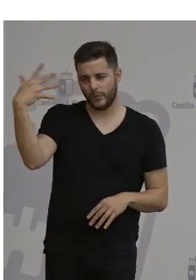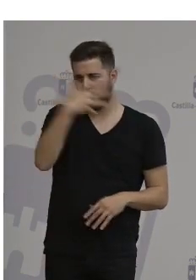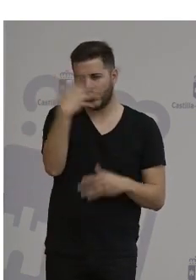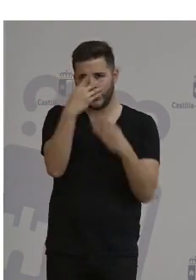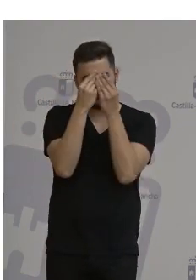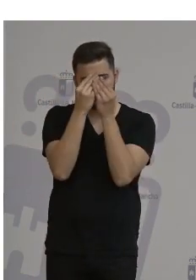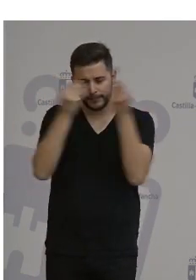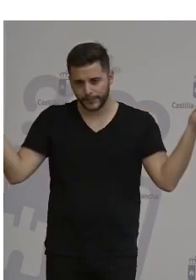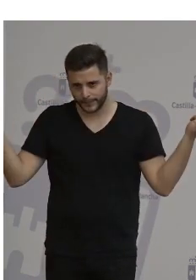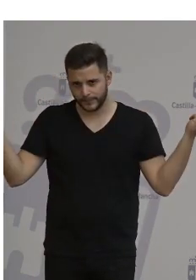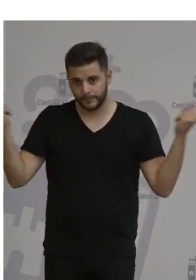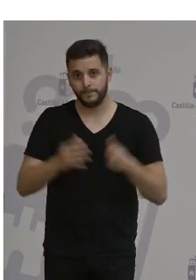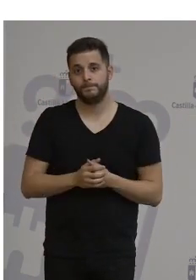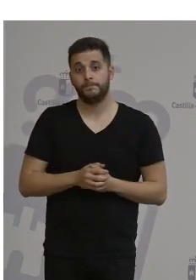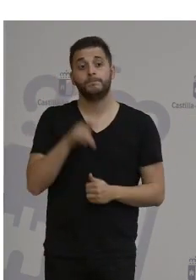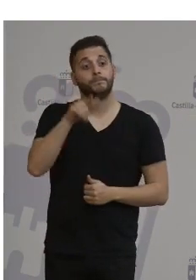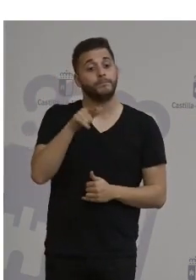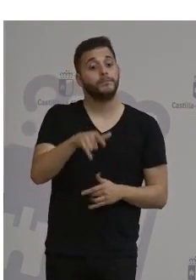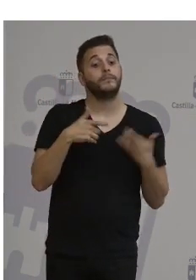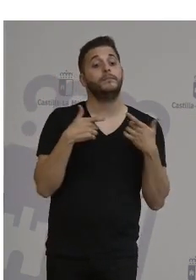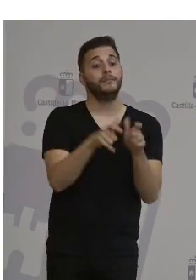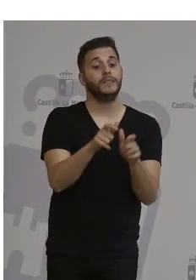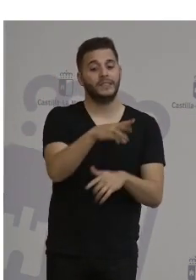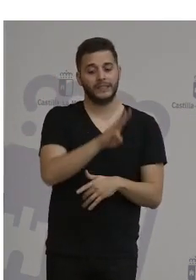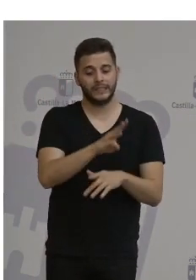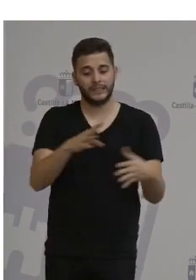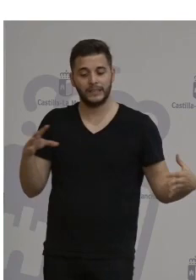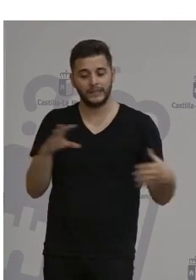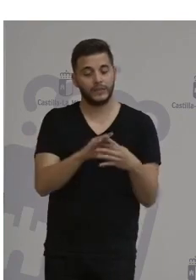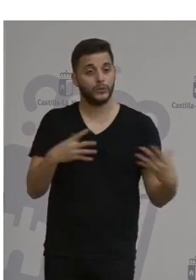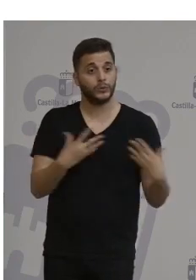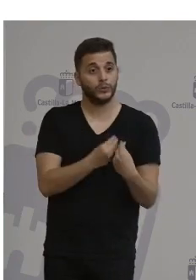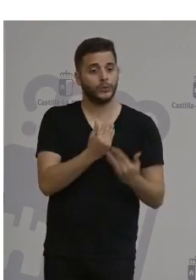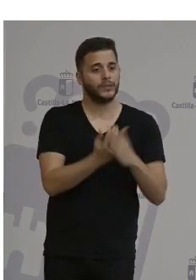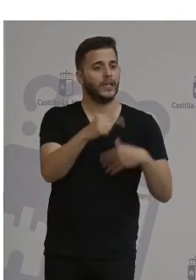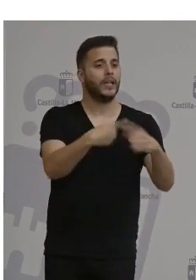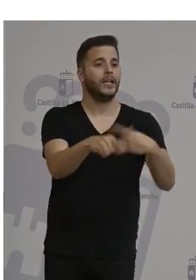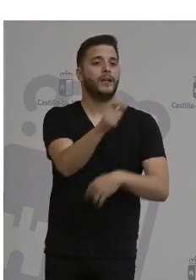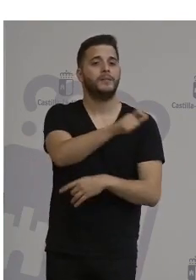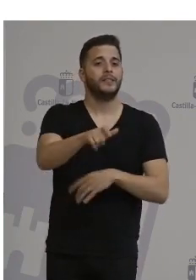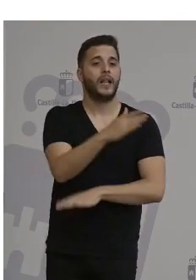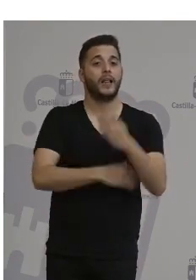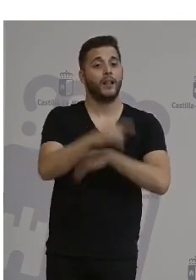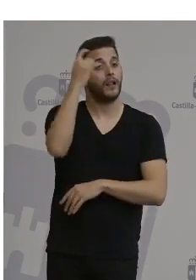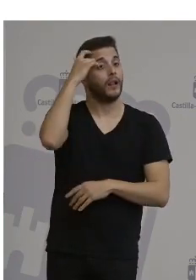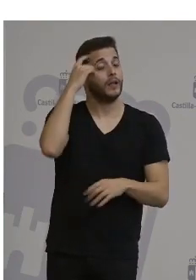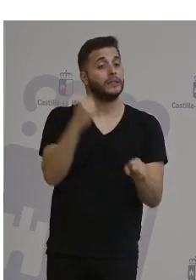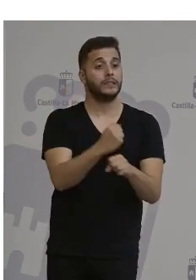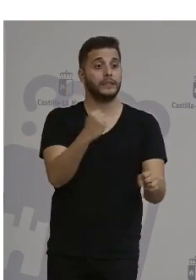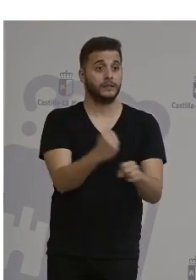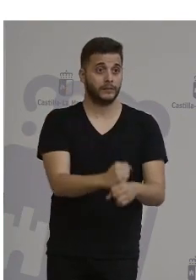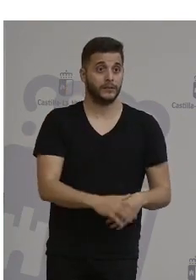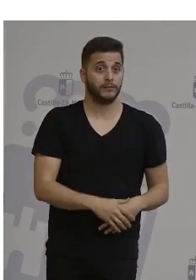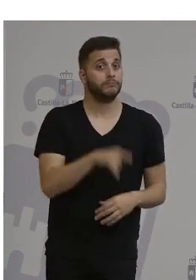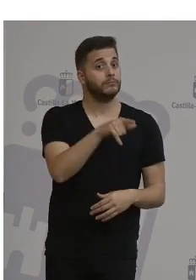Y en este camino hemos ido de la mano de las entidades del tercer sector que trabajan diariamente con las personas con discapacidad intelectual. De hecho,